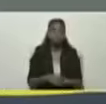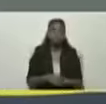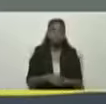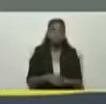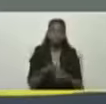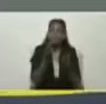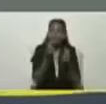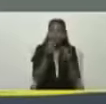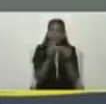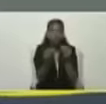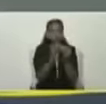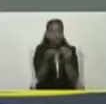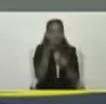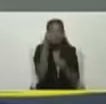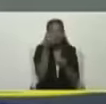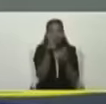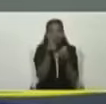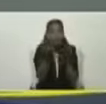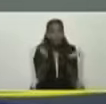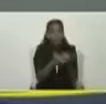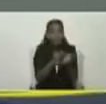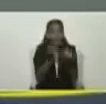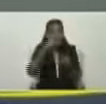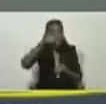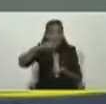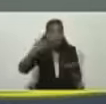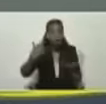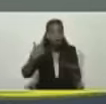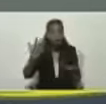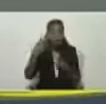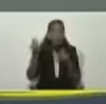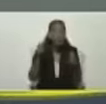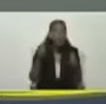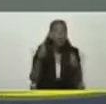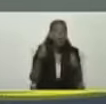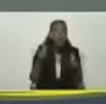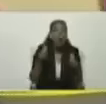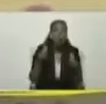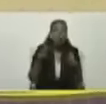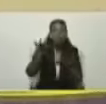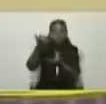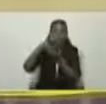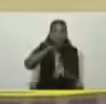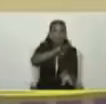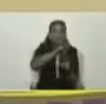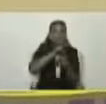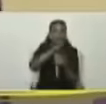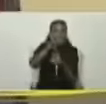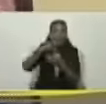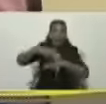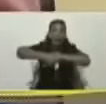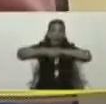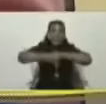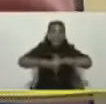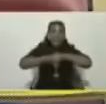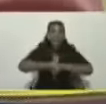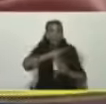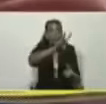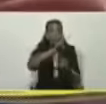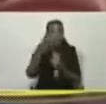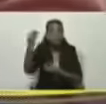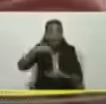y platica, riqueza, que captamos con los tributos, los impuestos. Y cada vez